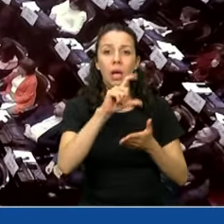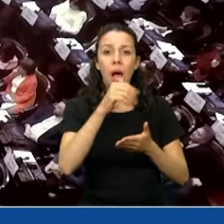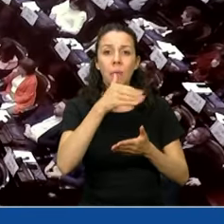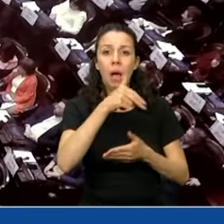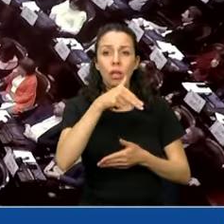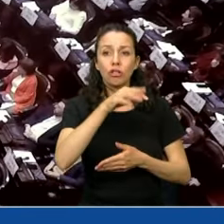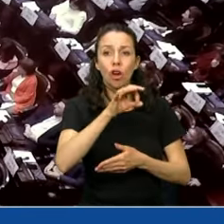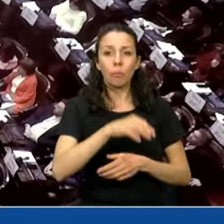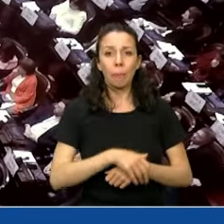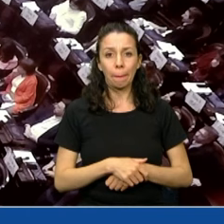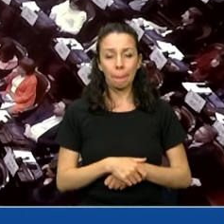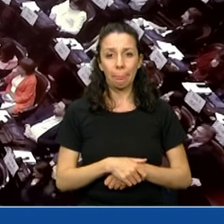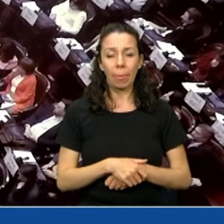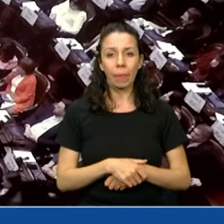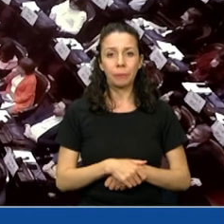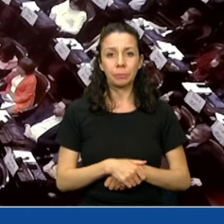camaño